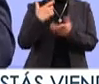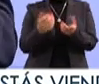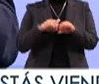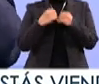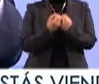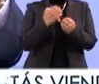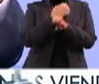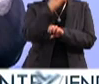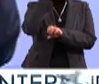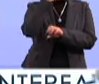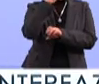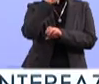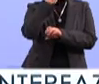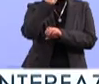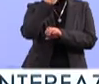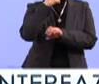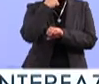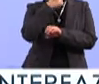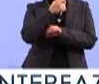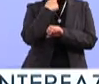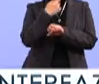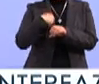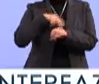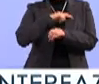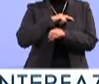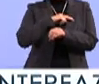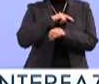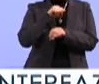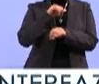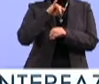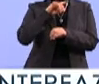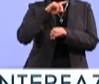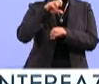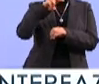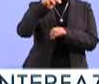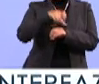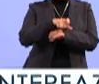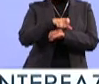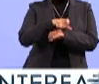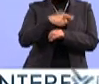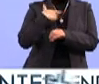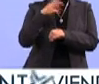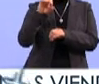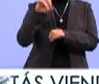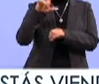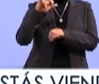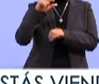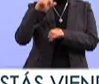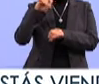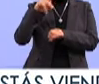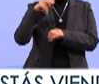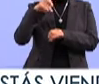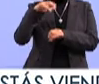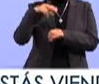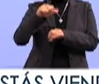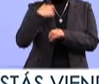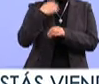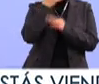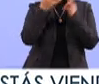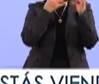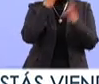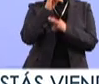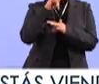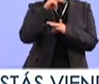Iberoamericanos, en una entrevista exclusiva para la Agencia Informativa de Educación de México, el Canal Iberoamericano y, por supuesto, el Noticiero